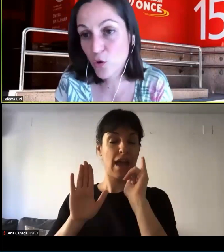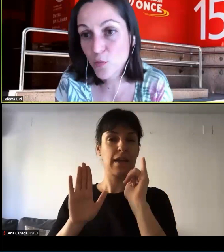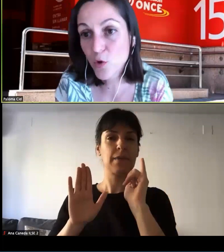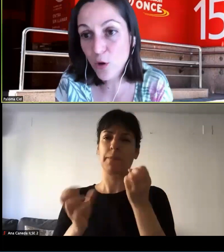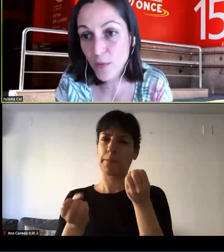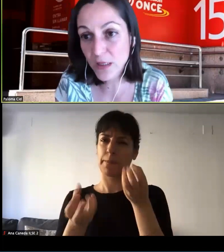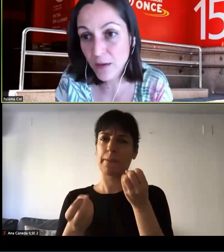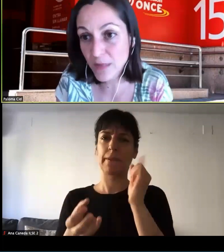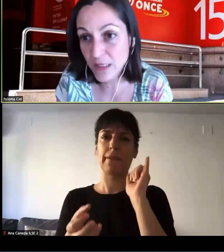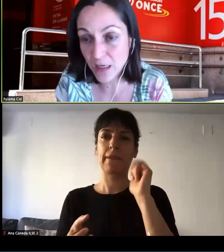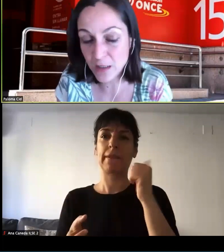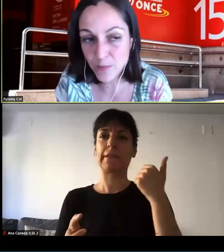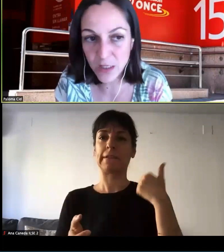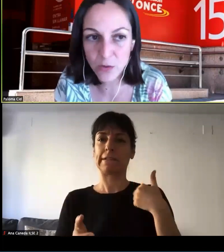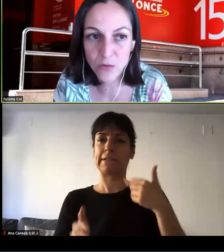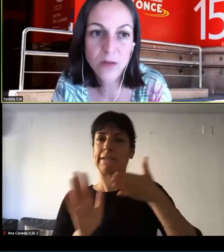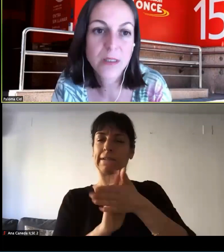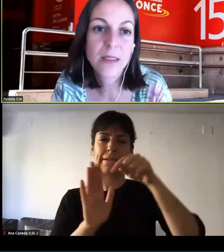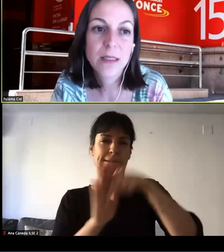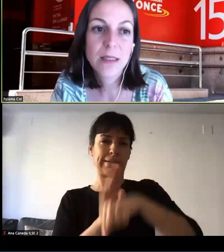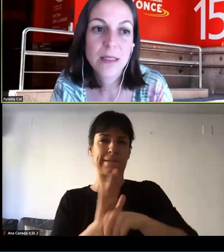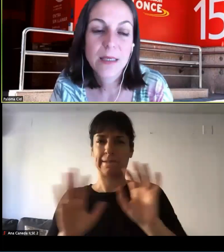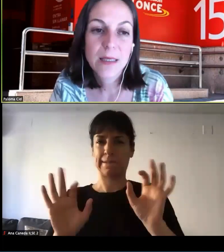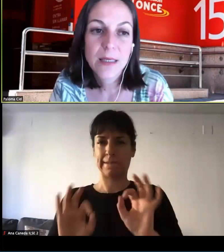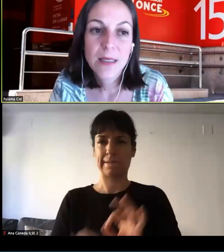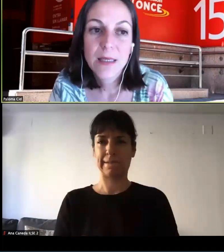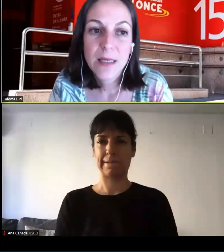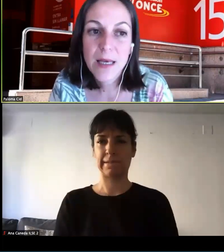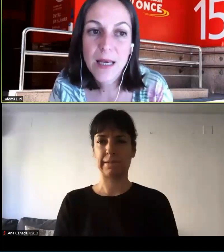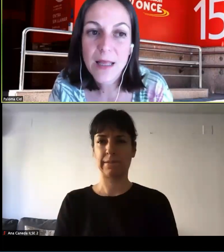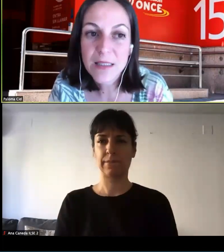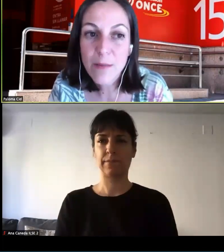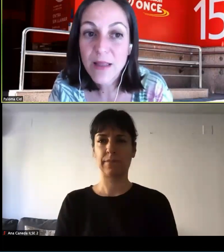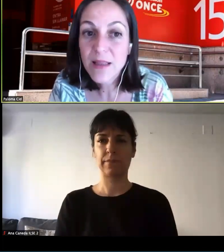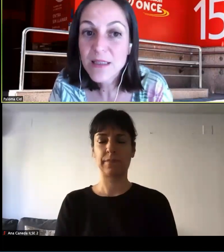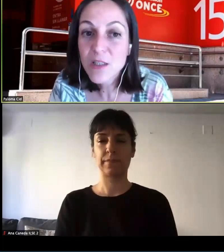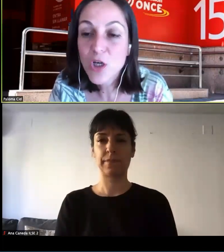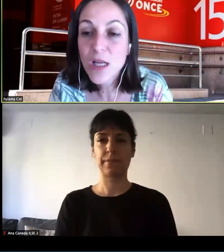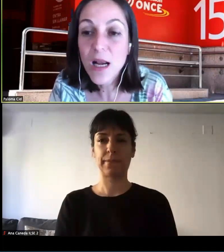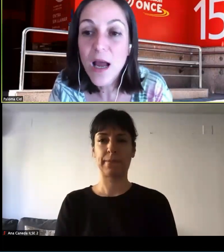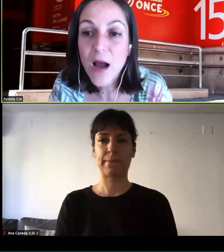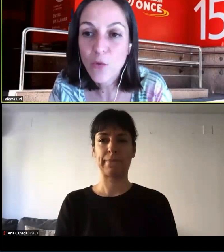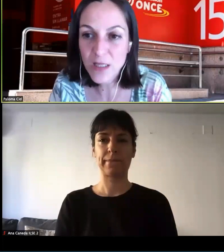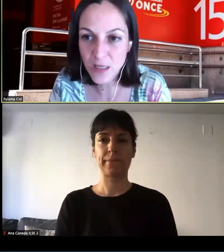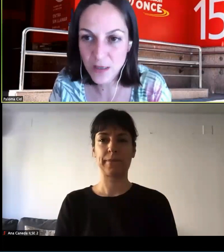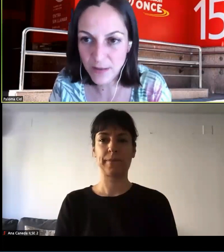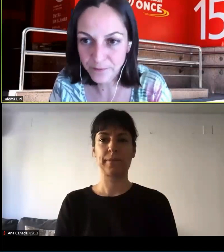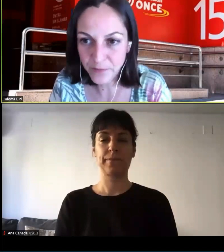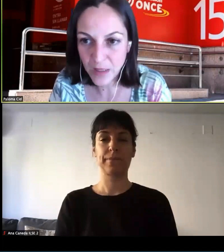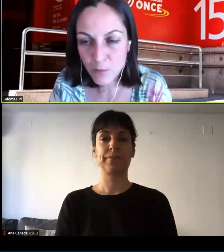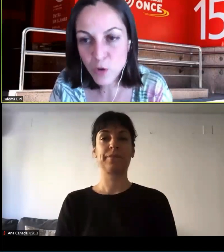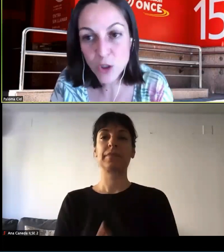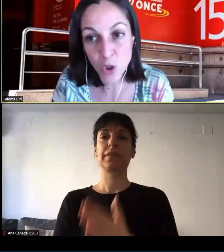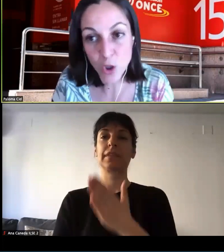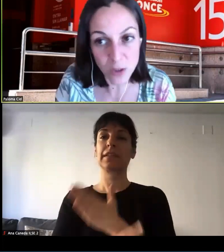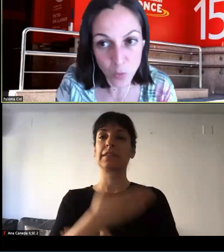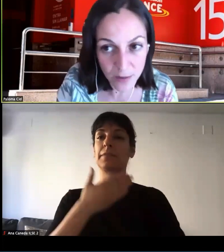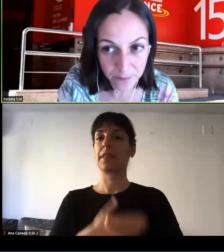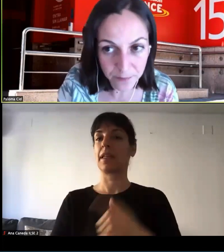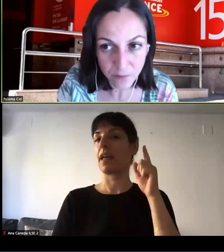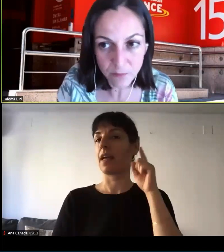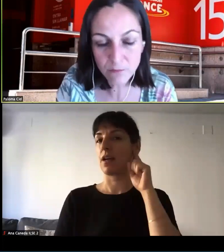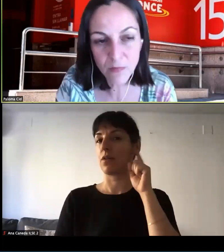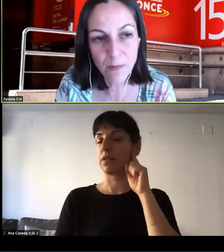yo no os voy a comentar más al respecto. La discapacidad sensorial auditiva. Hemos visto la